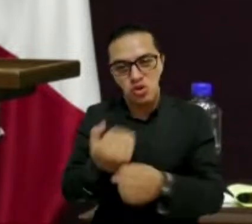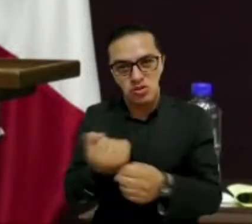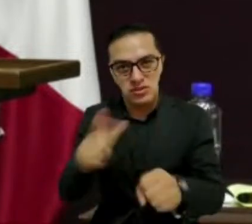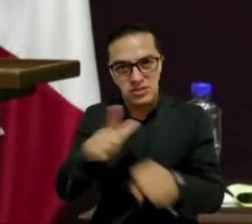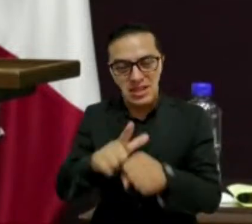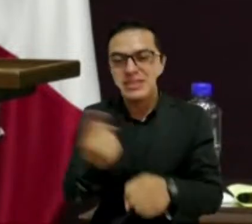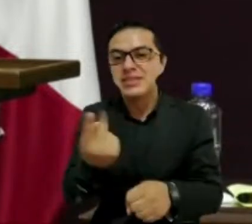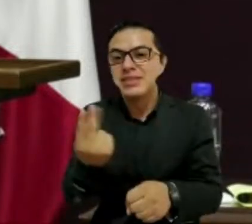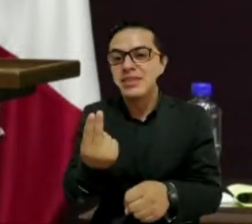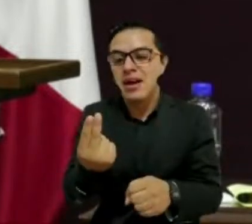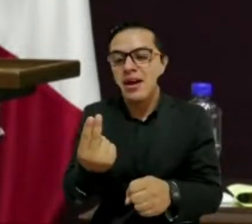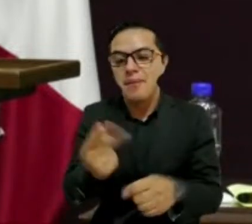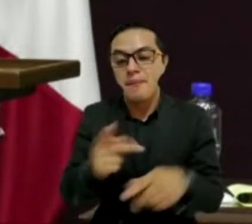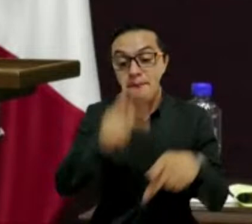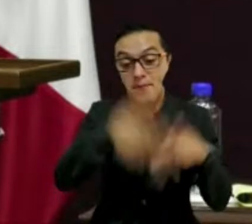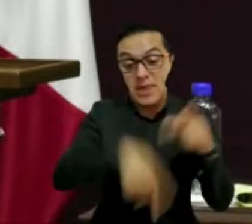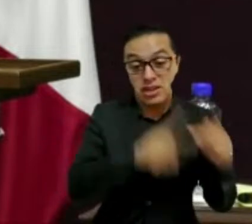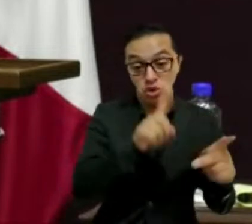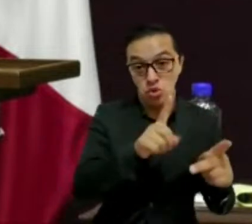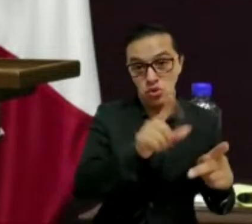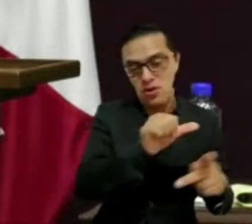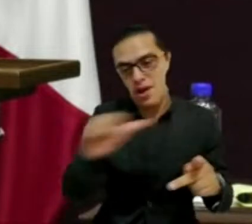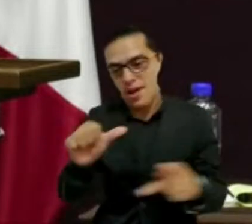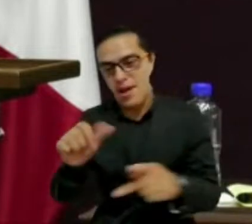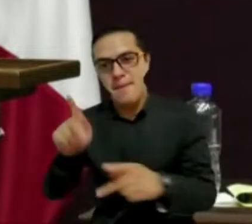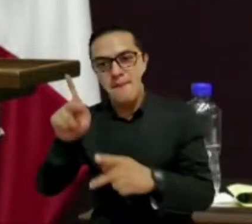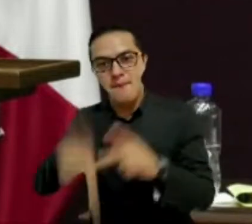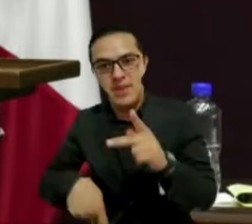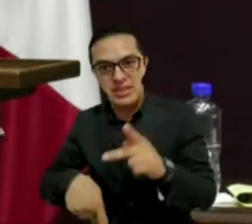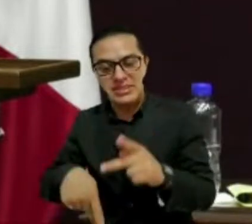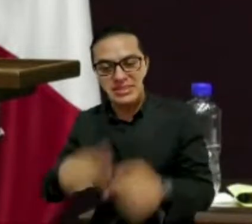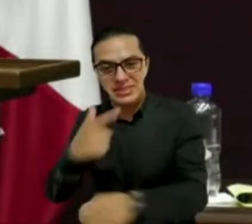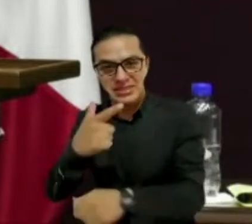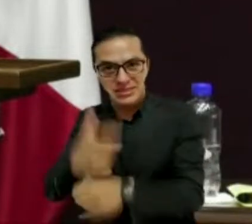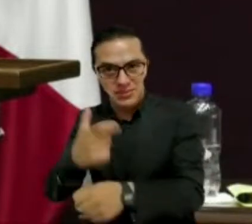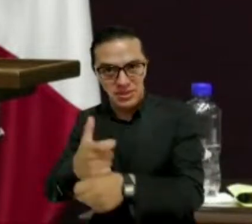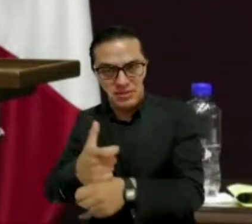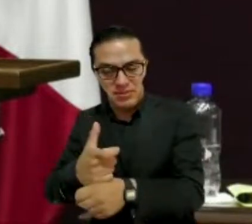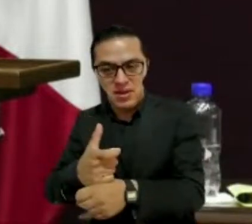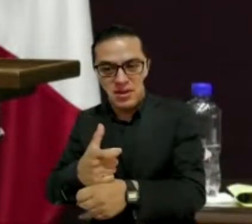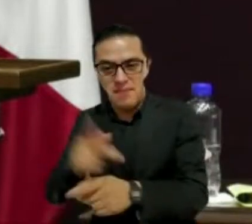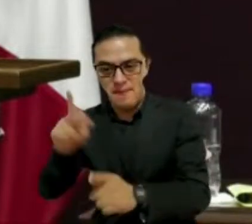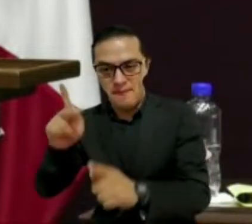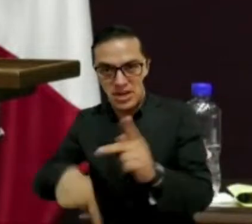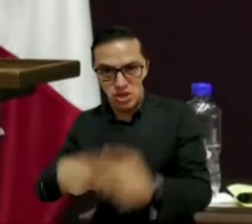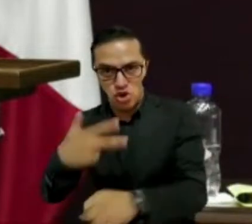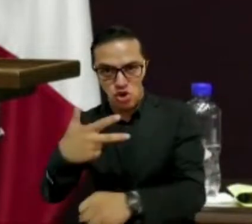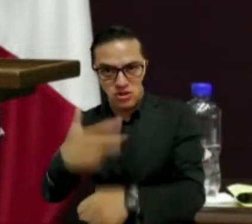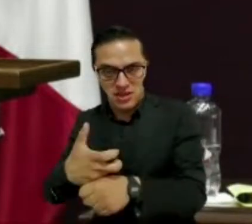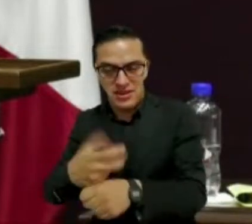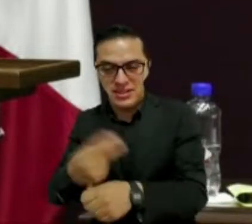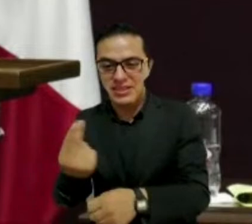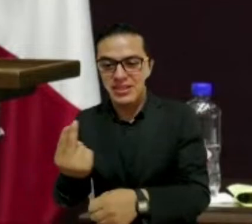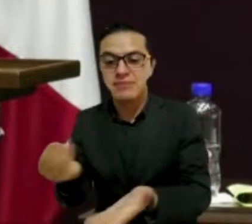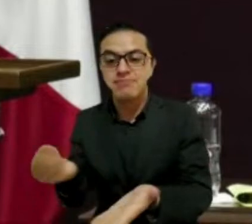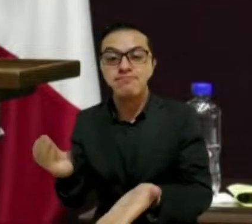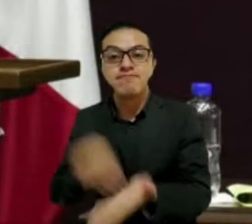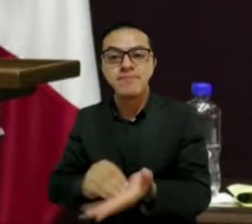la fracción séptima, puntos suspensivos, fracción octava. Todas las víctimas de reparación del daño en